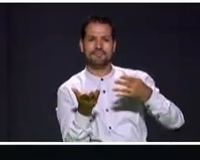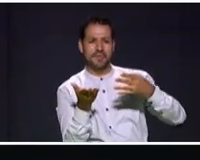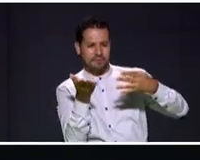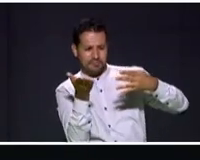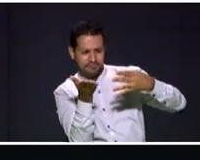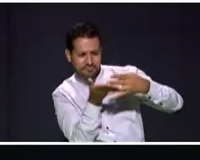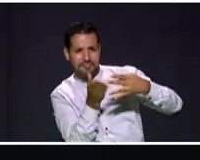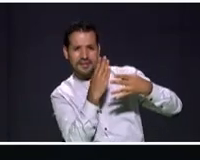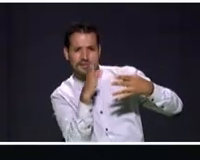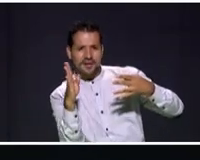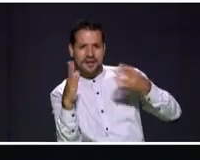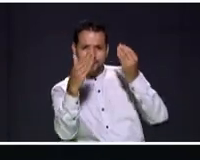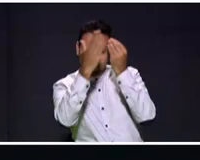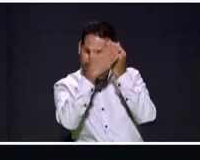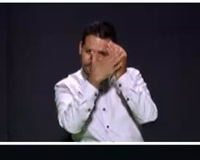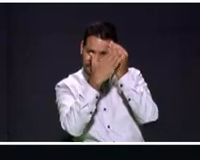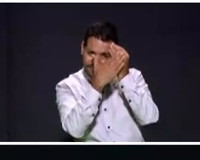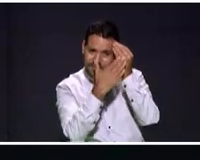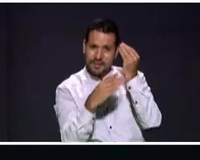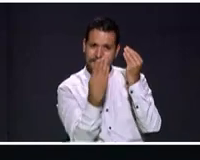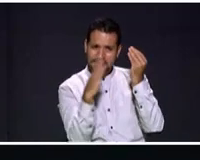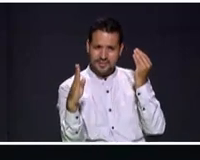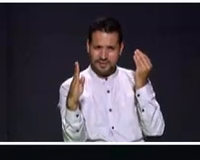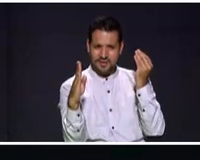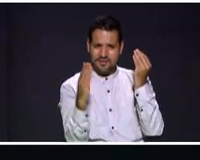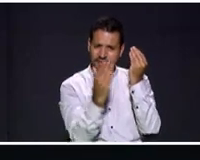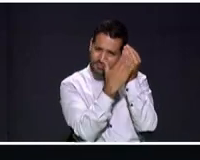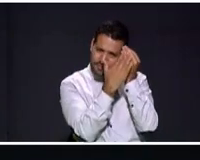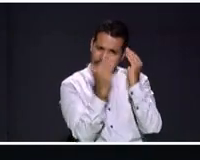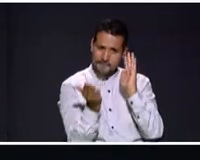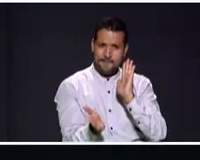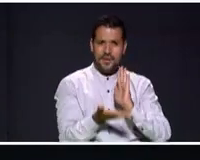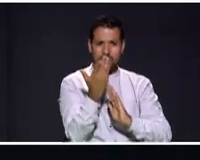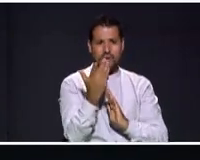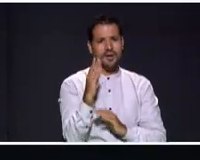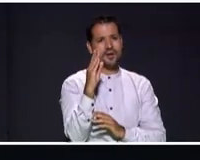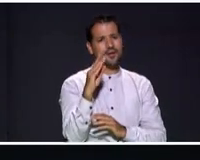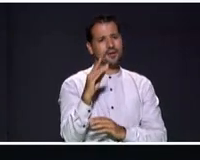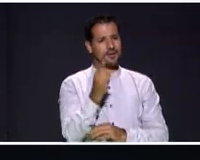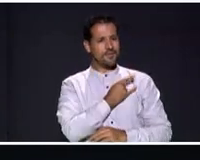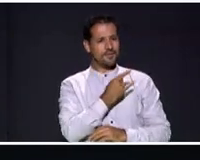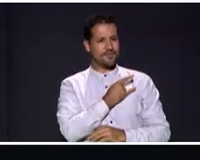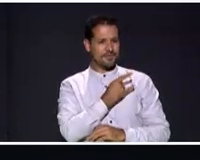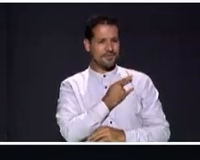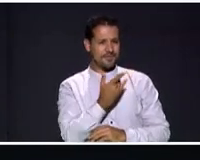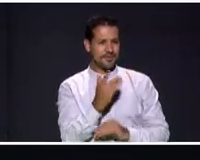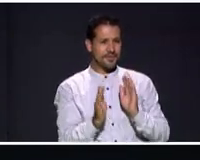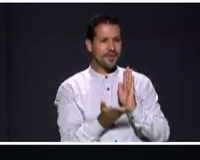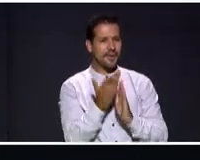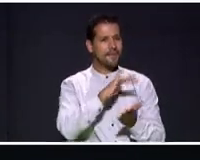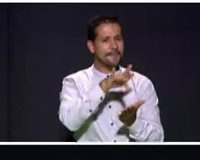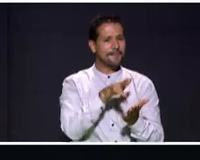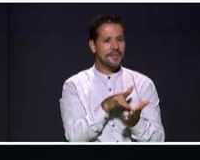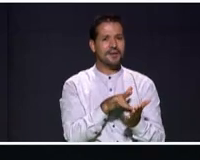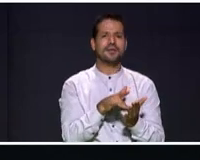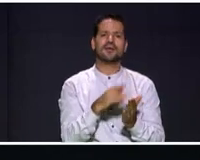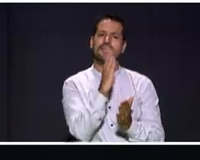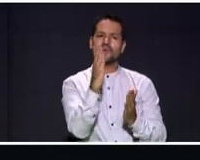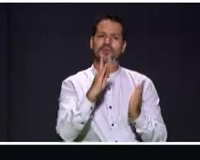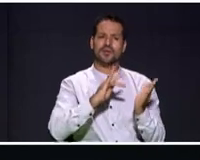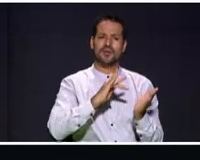y en la educación superior vamos a articular los 80 parques biblioteca con lo que se conoce como la universidad digital y en